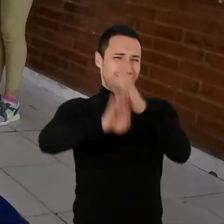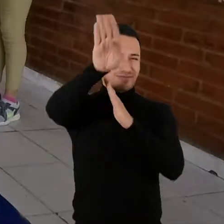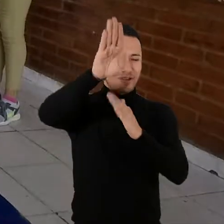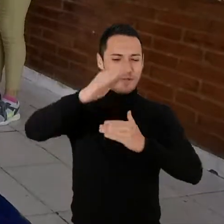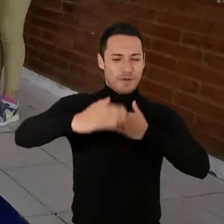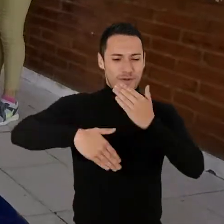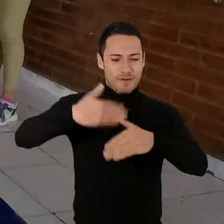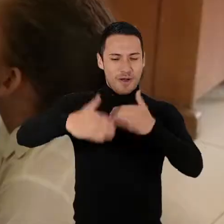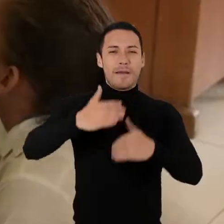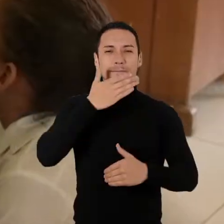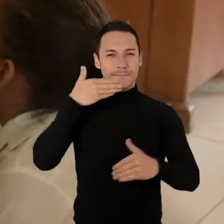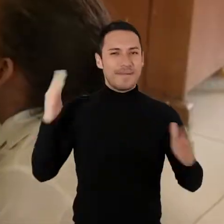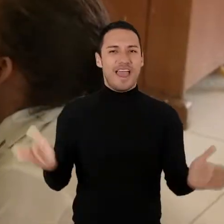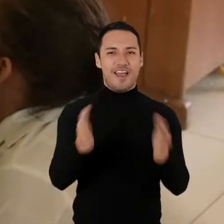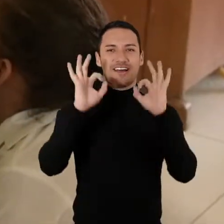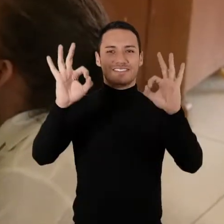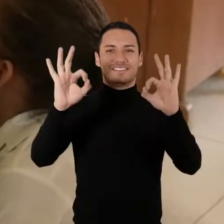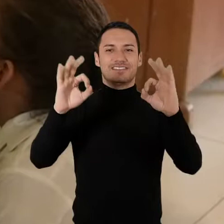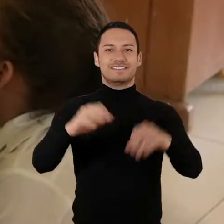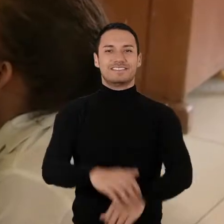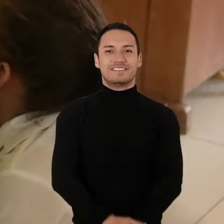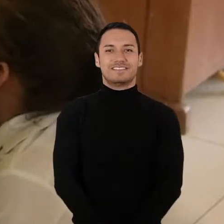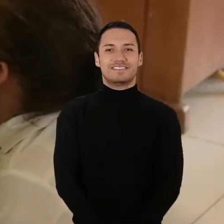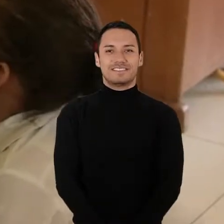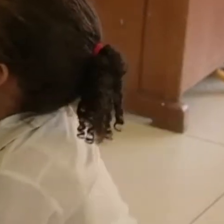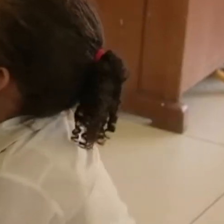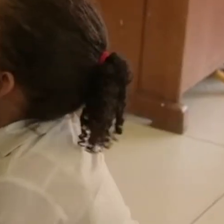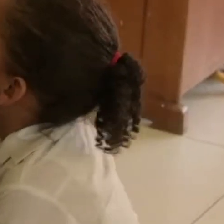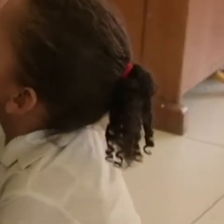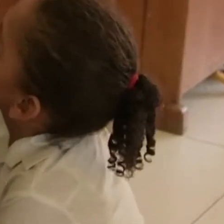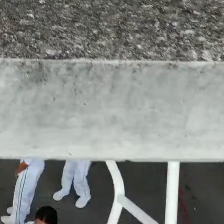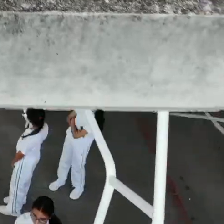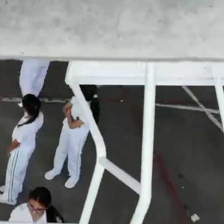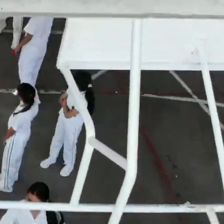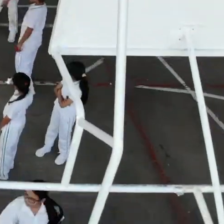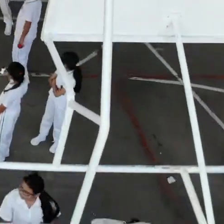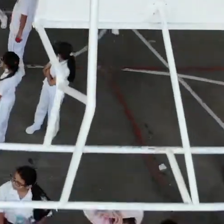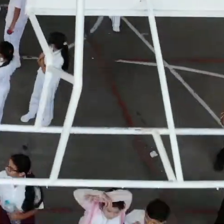institución va a tener frutos y cada día sabemos que va a ir mejorando.